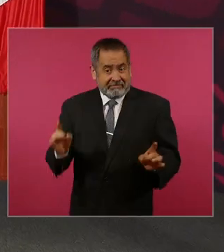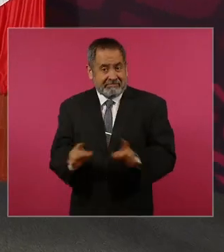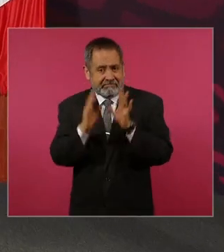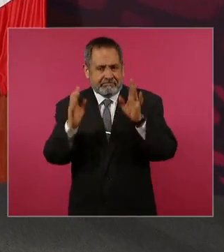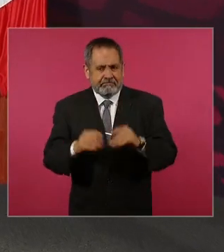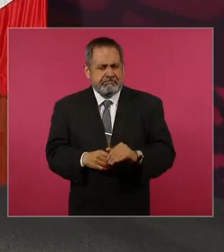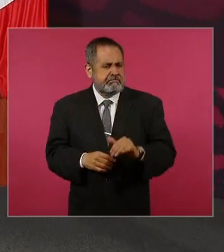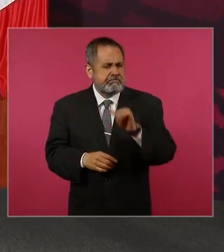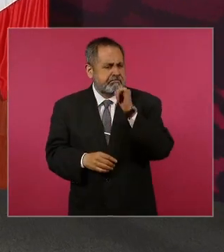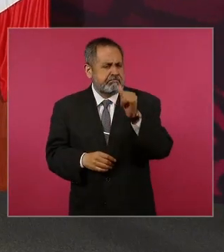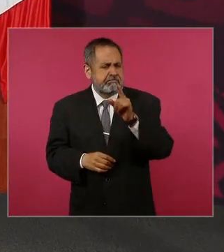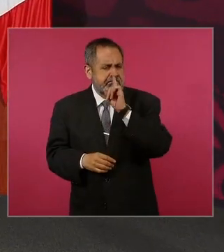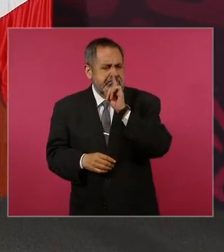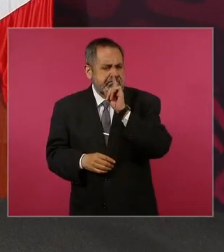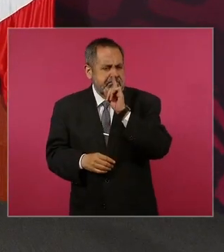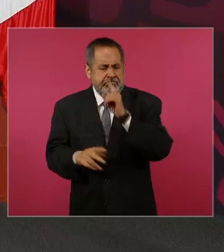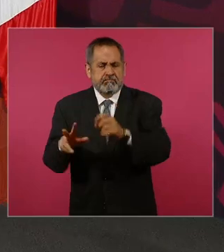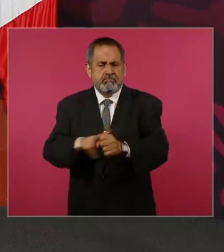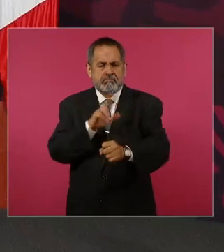nada,